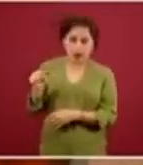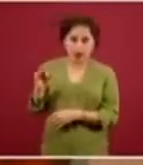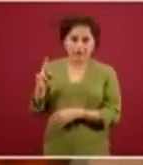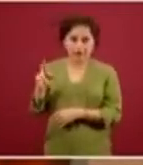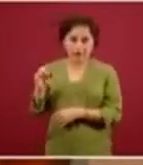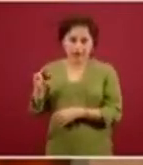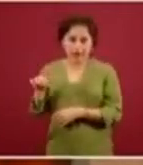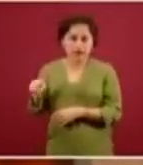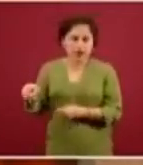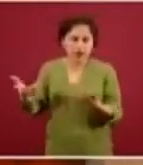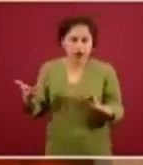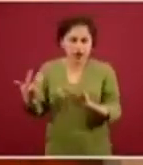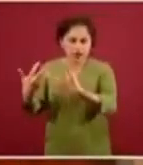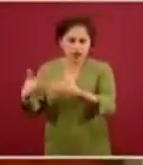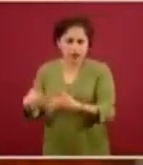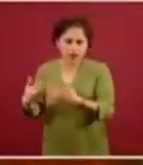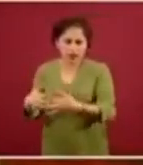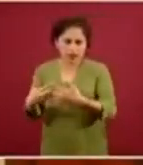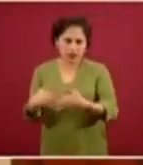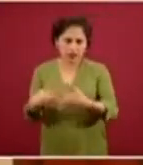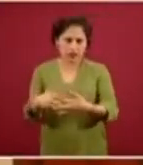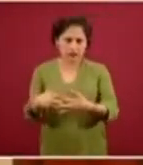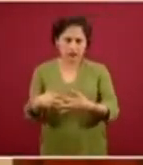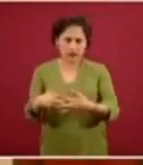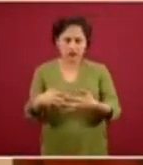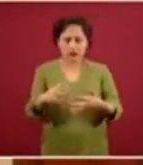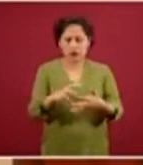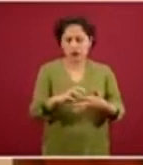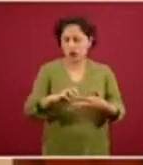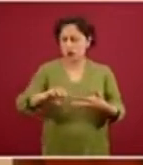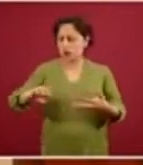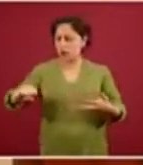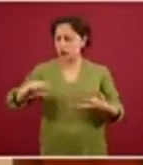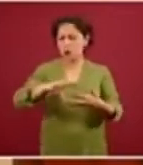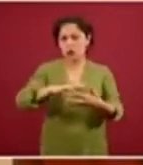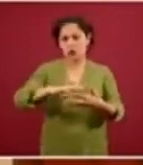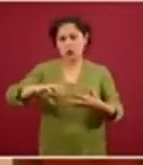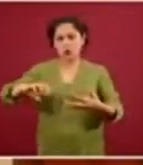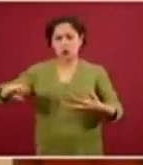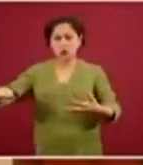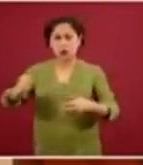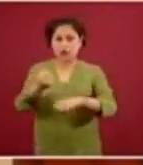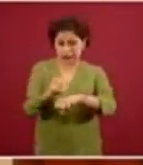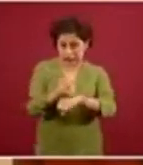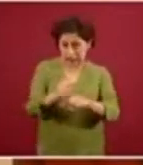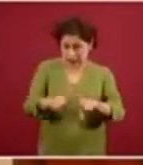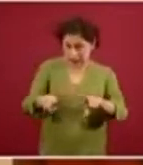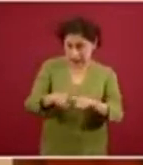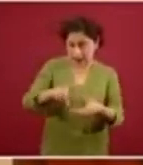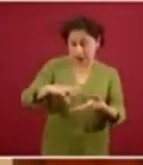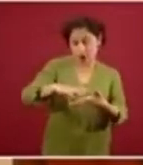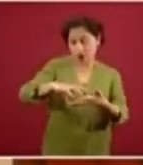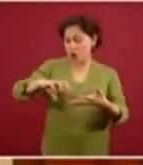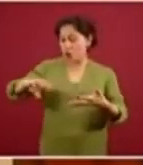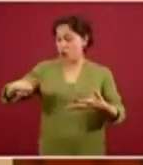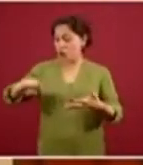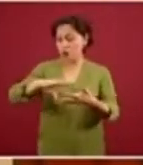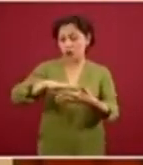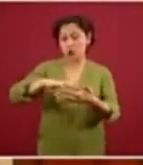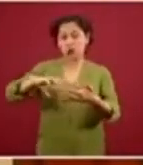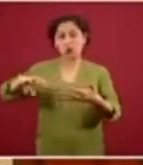esta máquina de aféresis? Recolecta un determinado volumen de sangre que es totalmente compatible en todo momento y